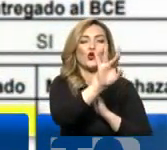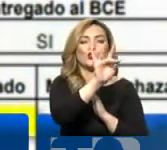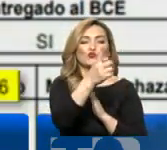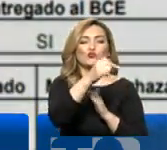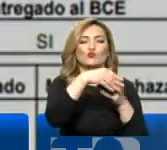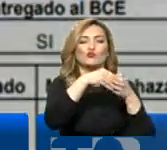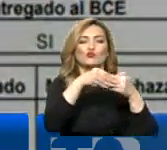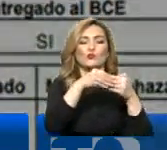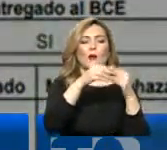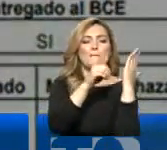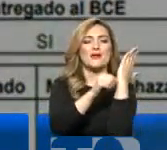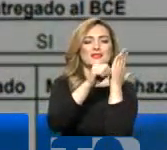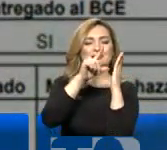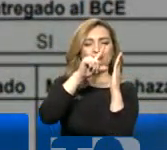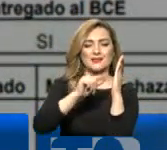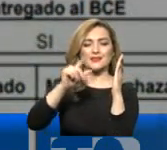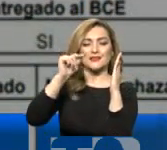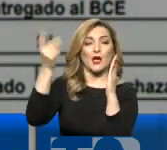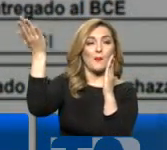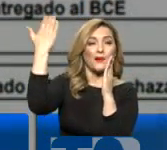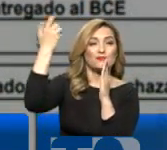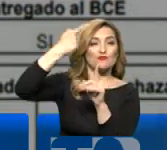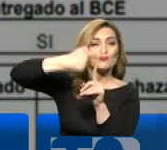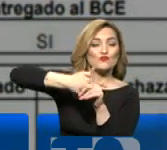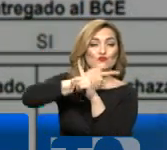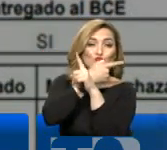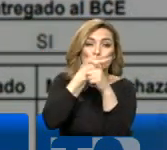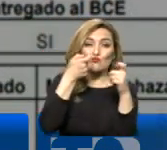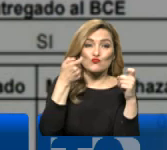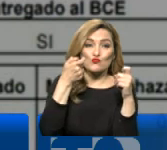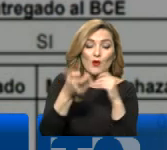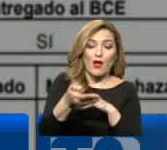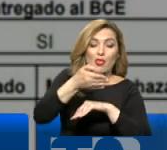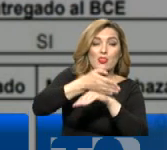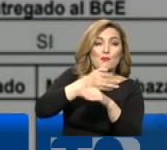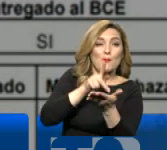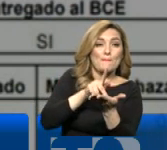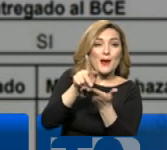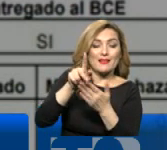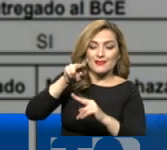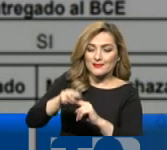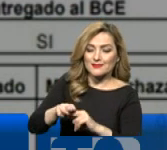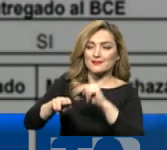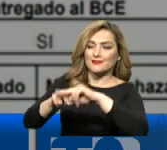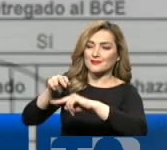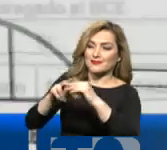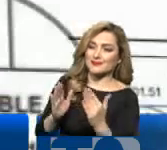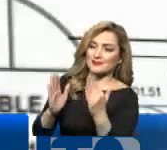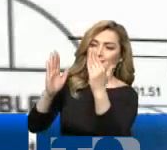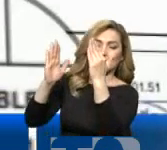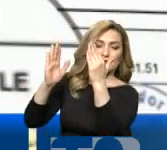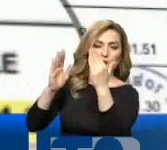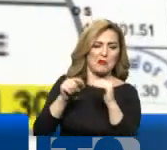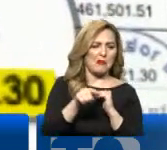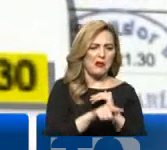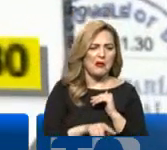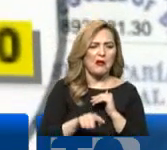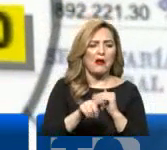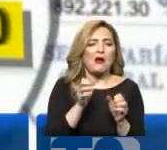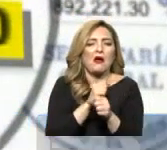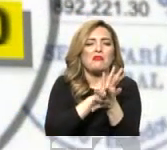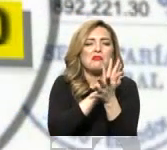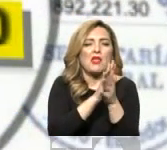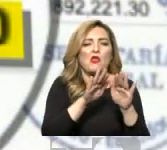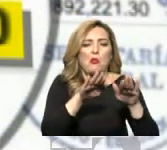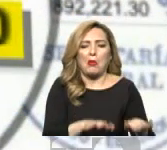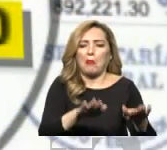Ministerio de Finanzas en marzo pasado le entregó como anticipo para la ejecución de la obra en donde solo se ha aplanado el terreno. En esa cuenta apenas